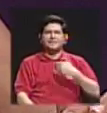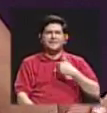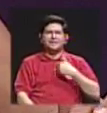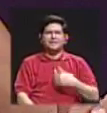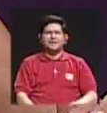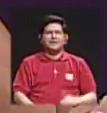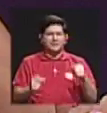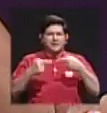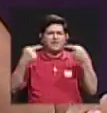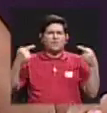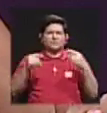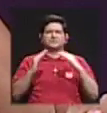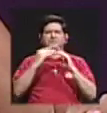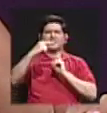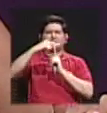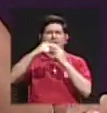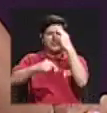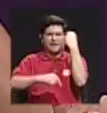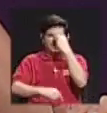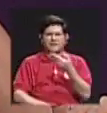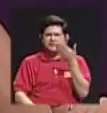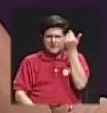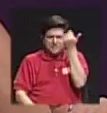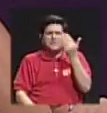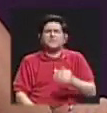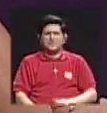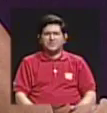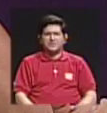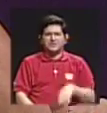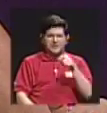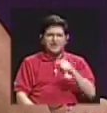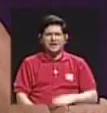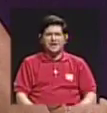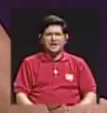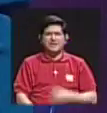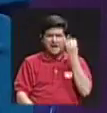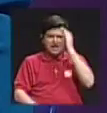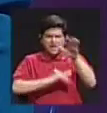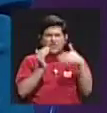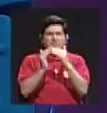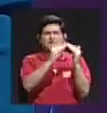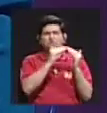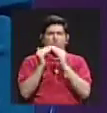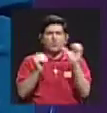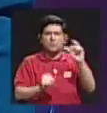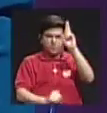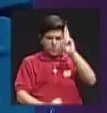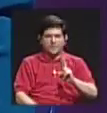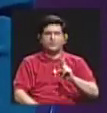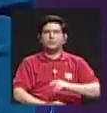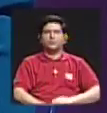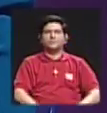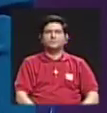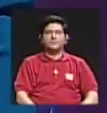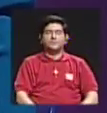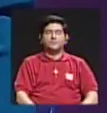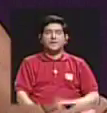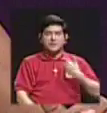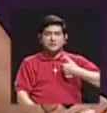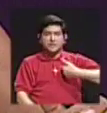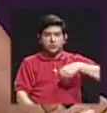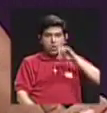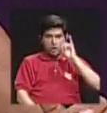tienen con la Iglesia Católica? ¿Por qué tanto repudio? Si es la ideología de todo el pueblo de Costa Rica. Y don